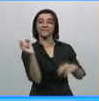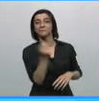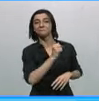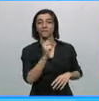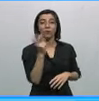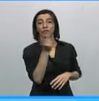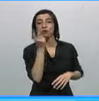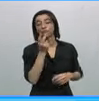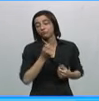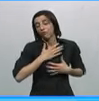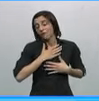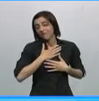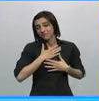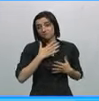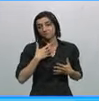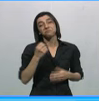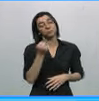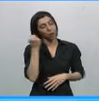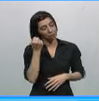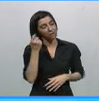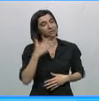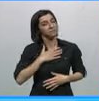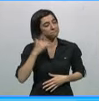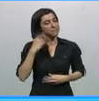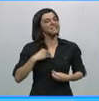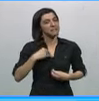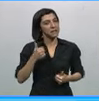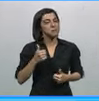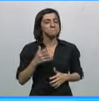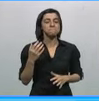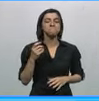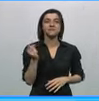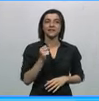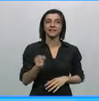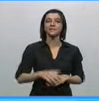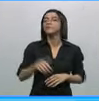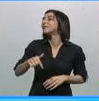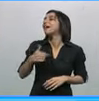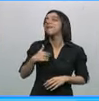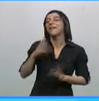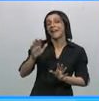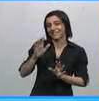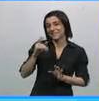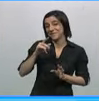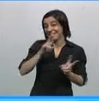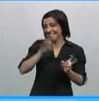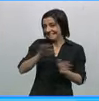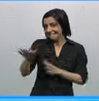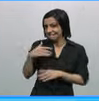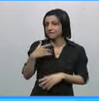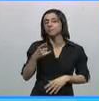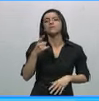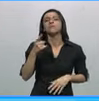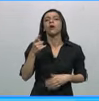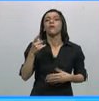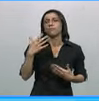algo importante para mí. Patón, te voy a dar la oportunidad de que te vengues del periodismo, que muchas veces es